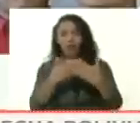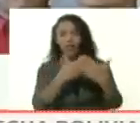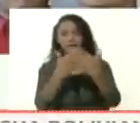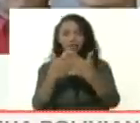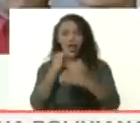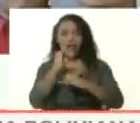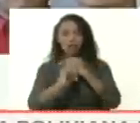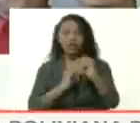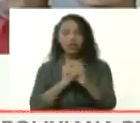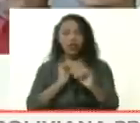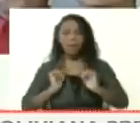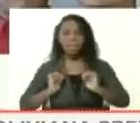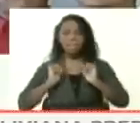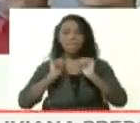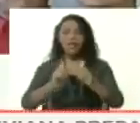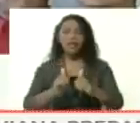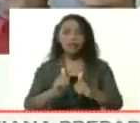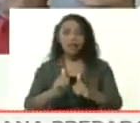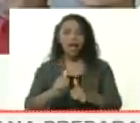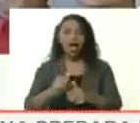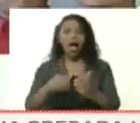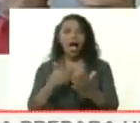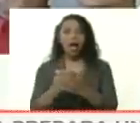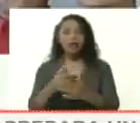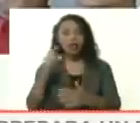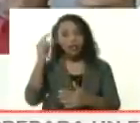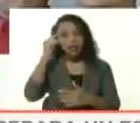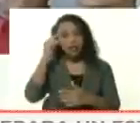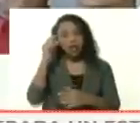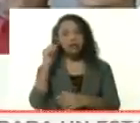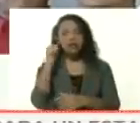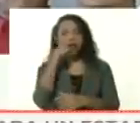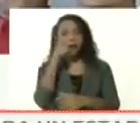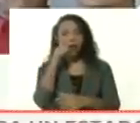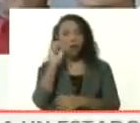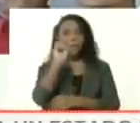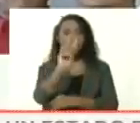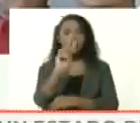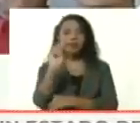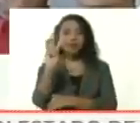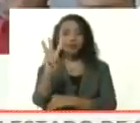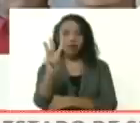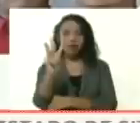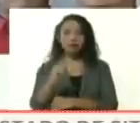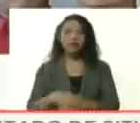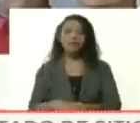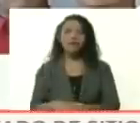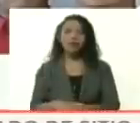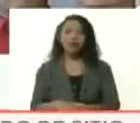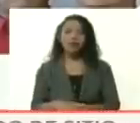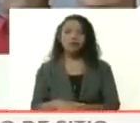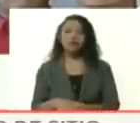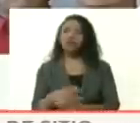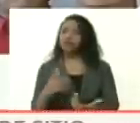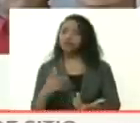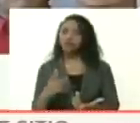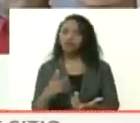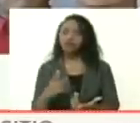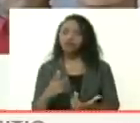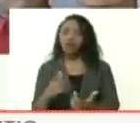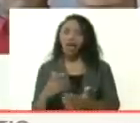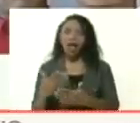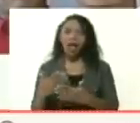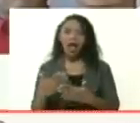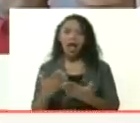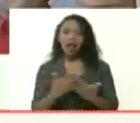día miércoles al día sábado 23. Contaremos con la presencia de estudiantes